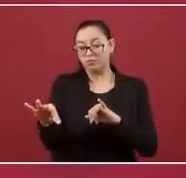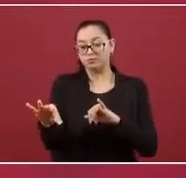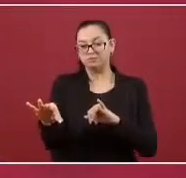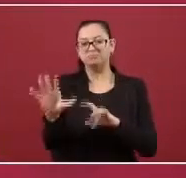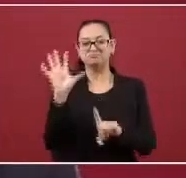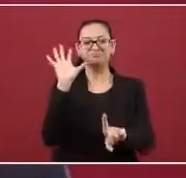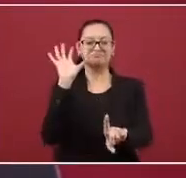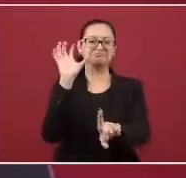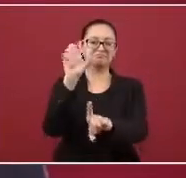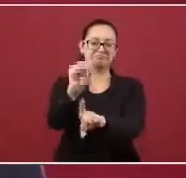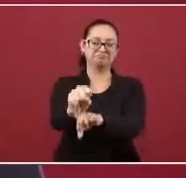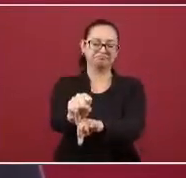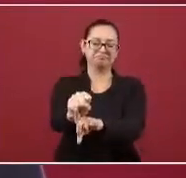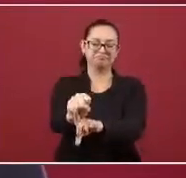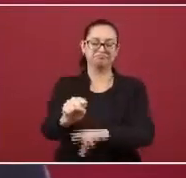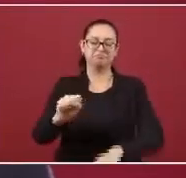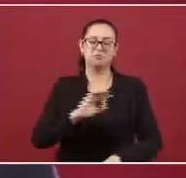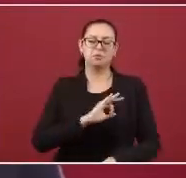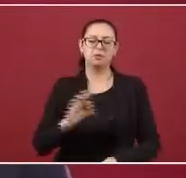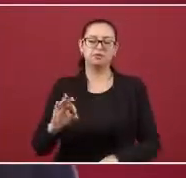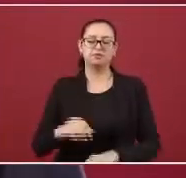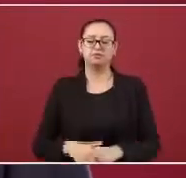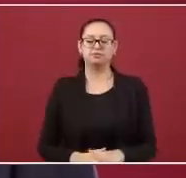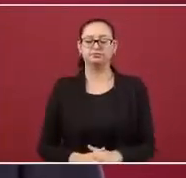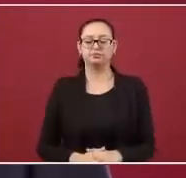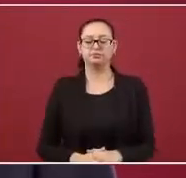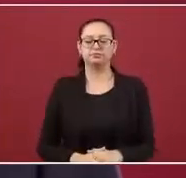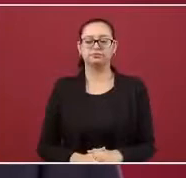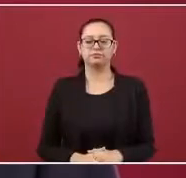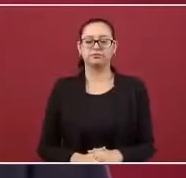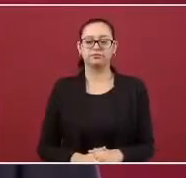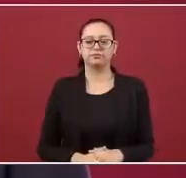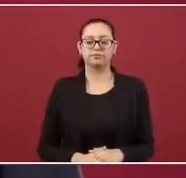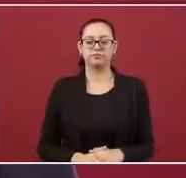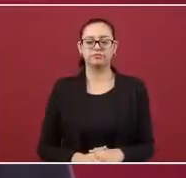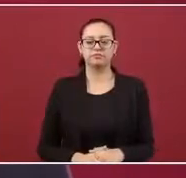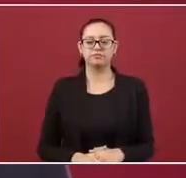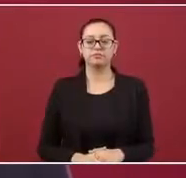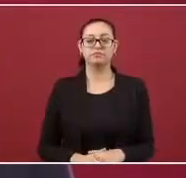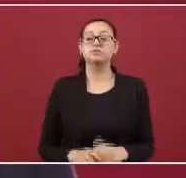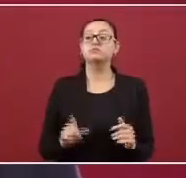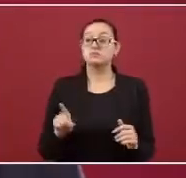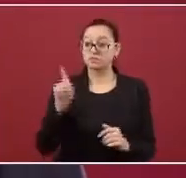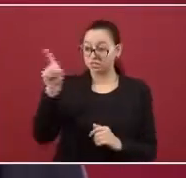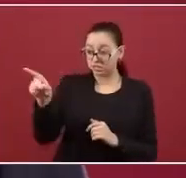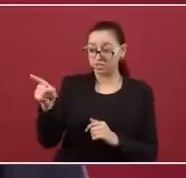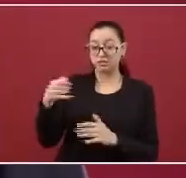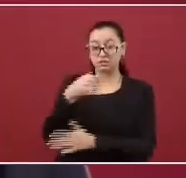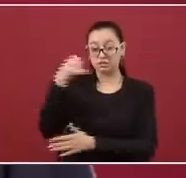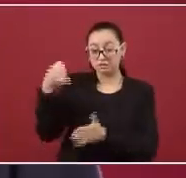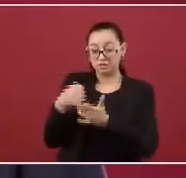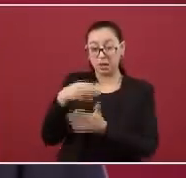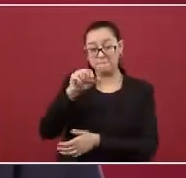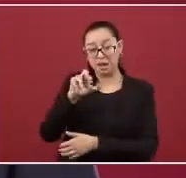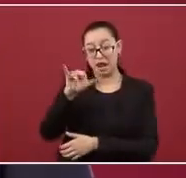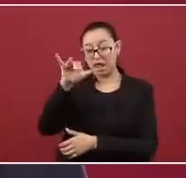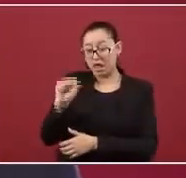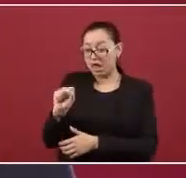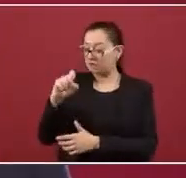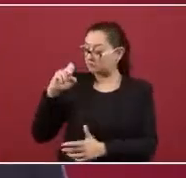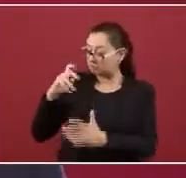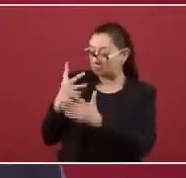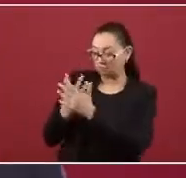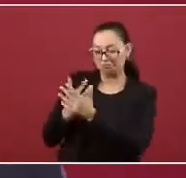se logran los objetivos. Vamos a que las Islas Marías sean un campamento,